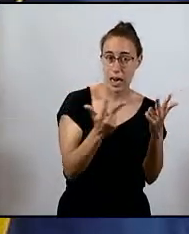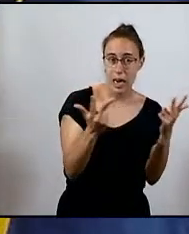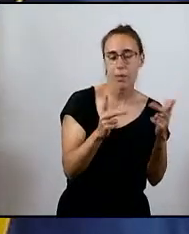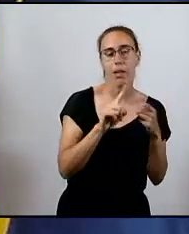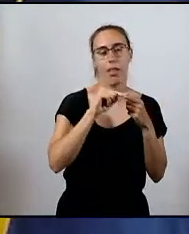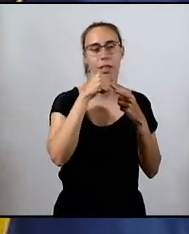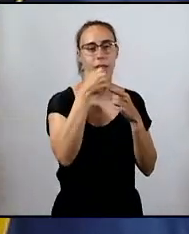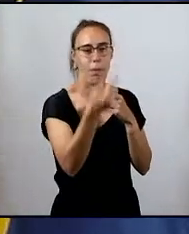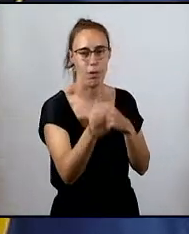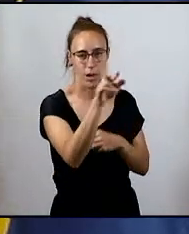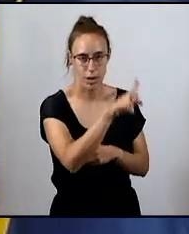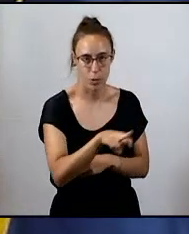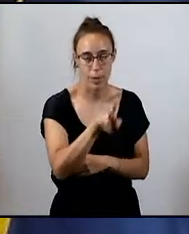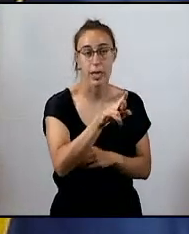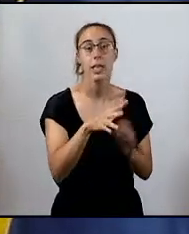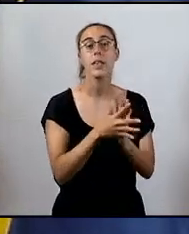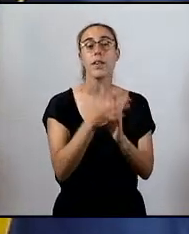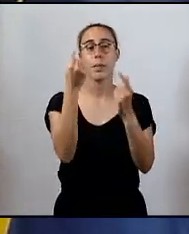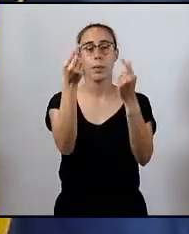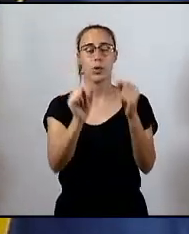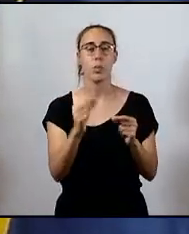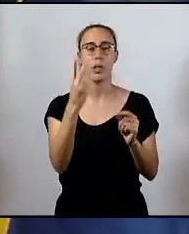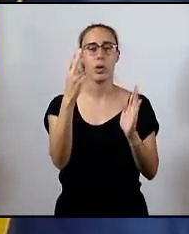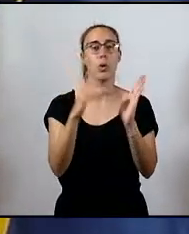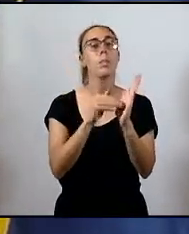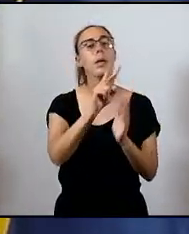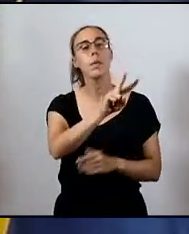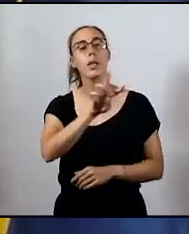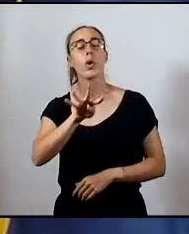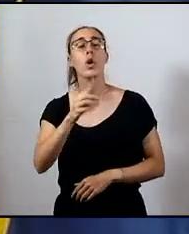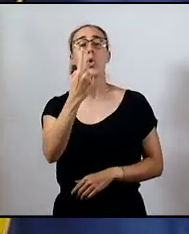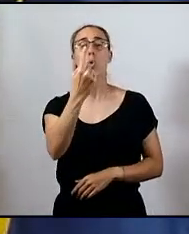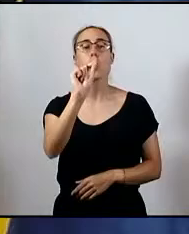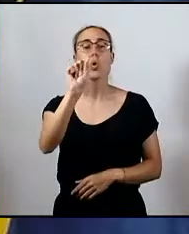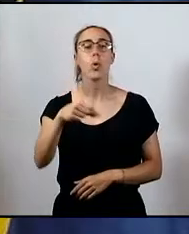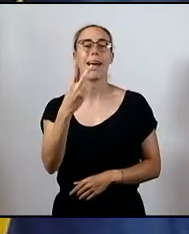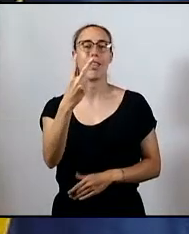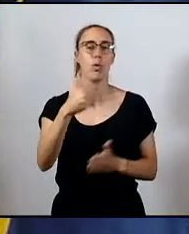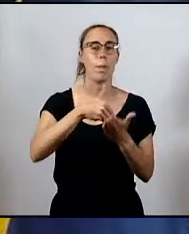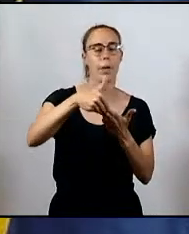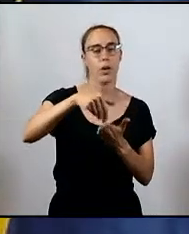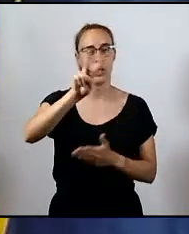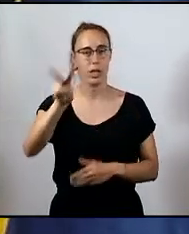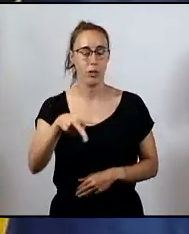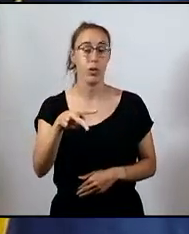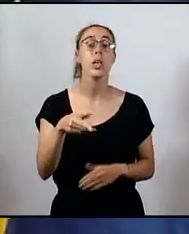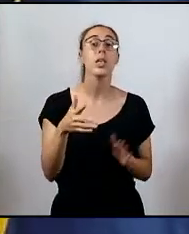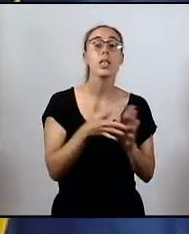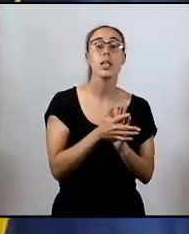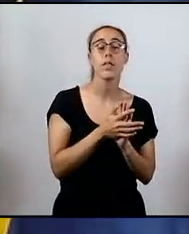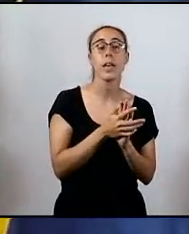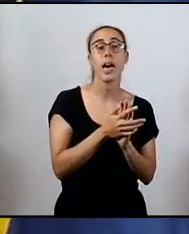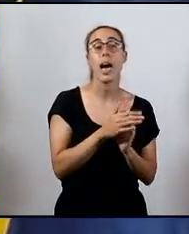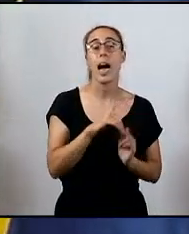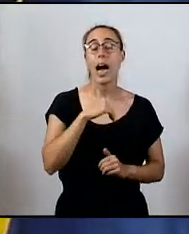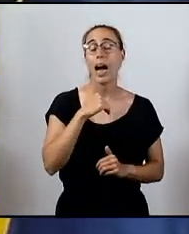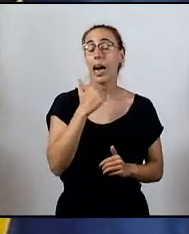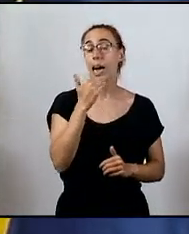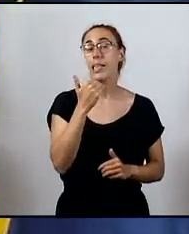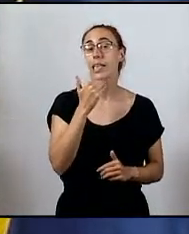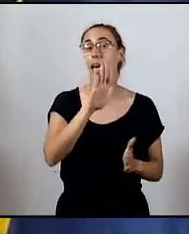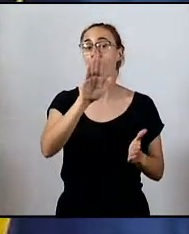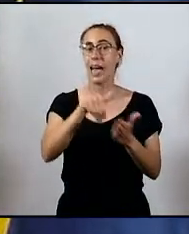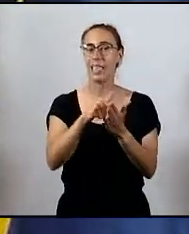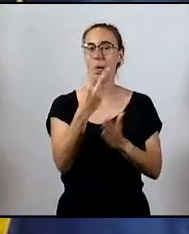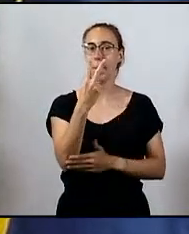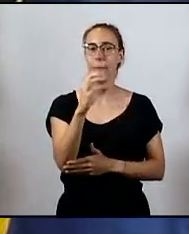para 2024 es de 1,2 millones de euros. Cada población beneficiaria recibirá hasta 20.000 euros en un único